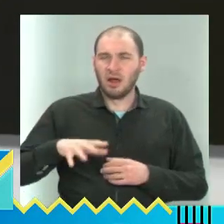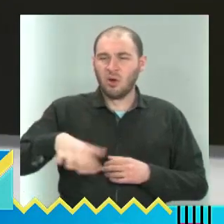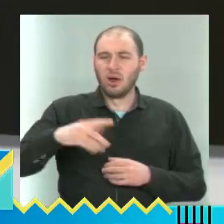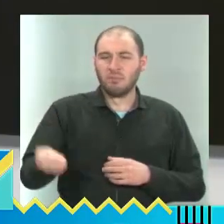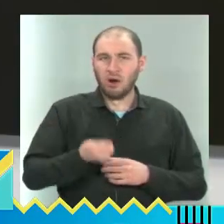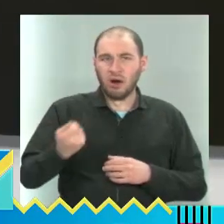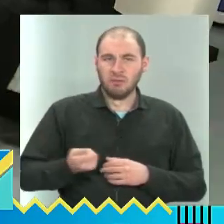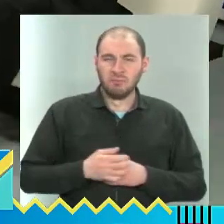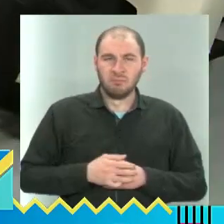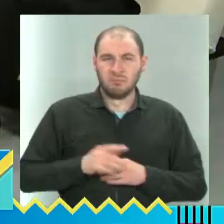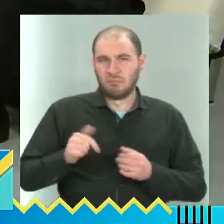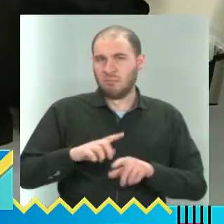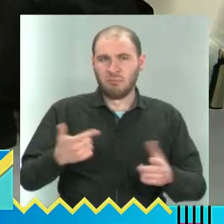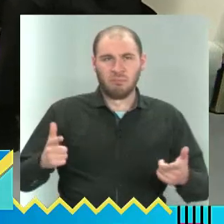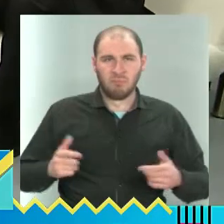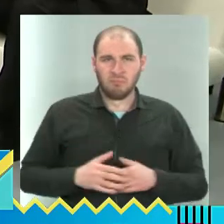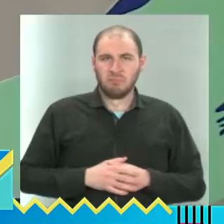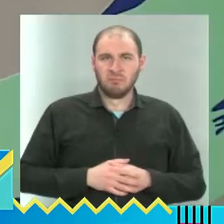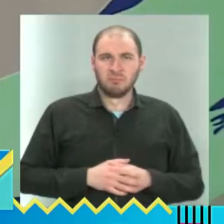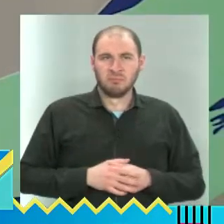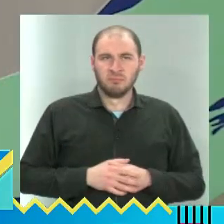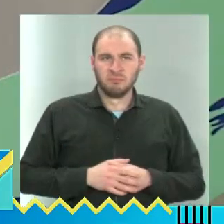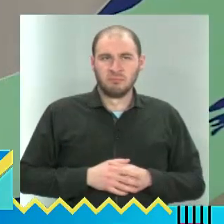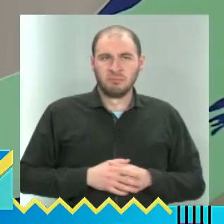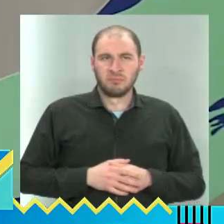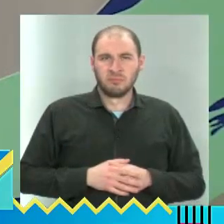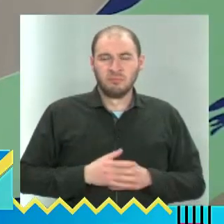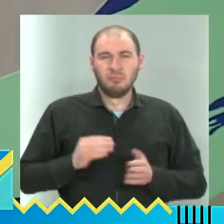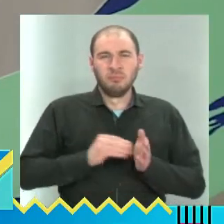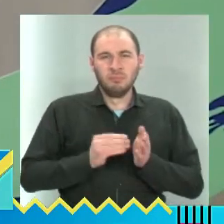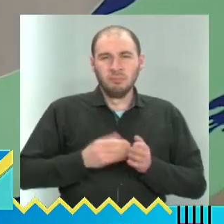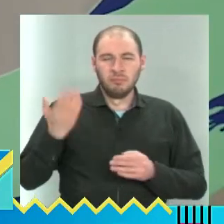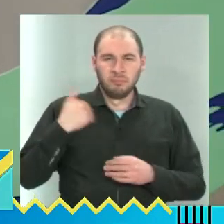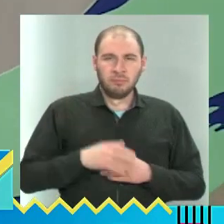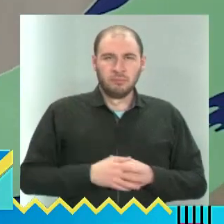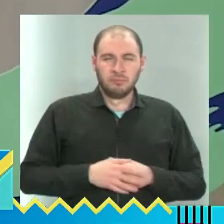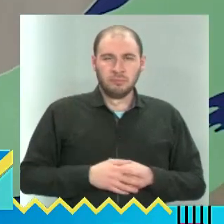Prostíbulos ya no hay. Digamos, en algún momento nosotros